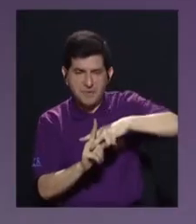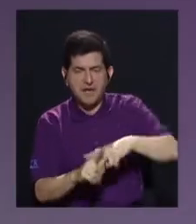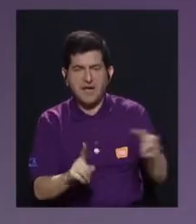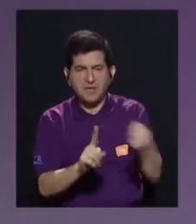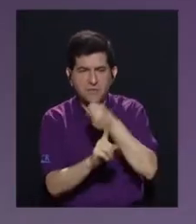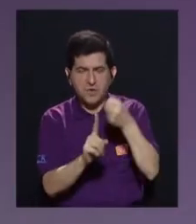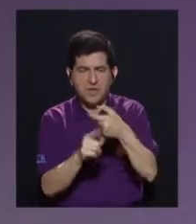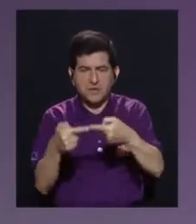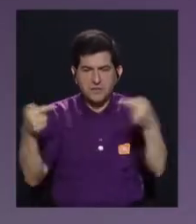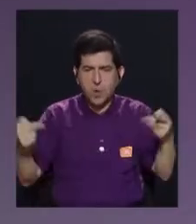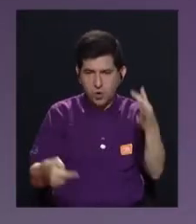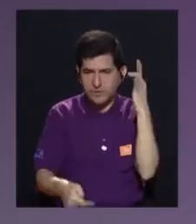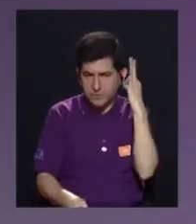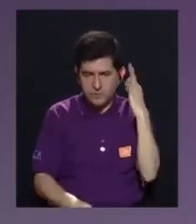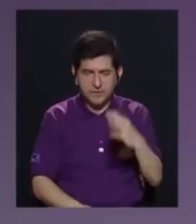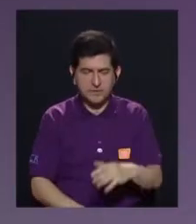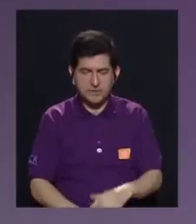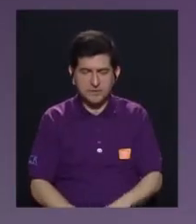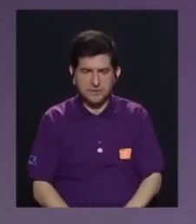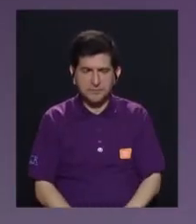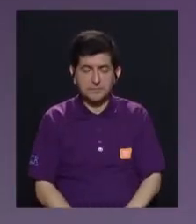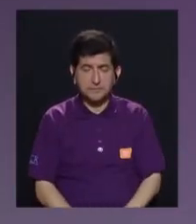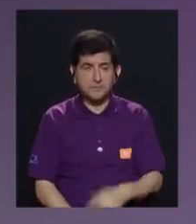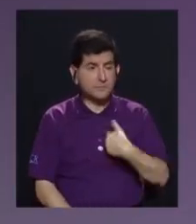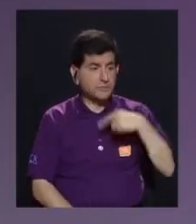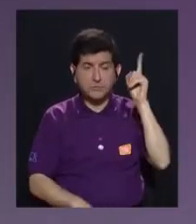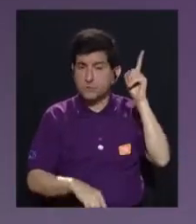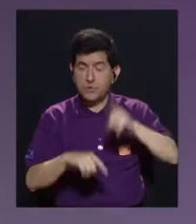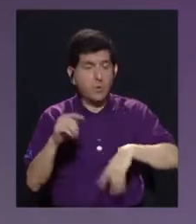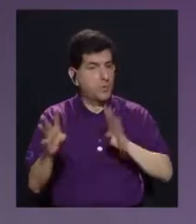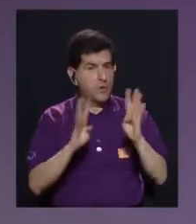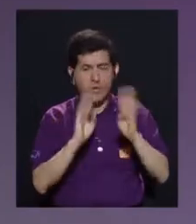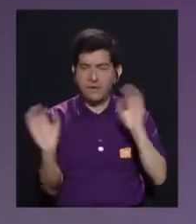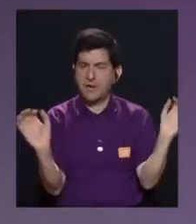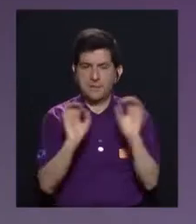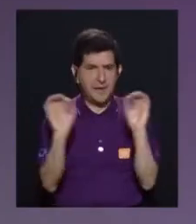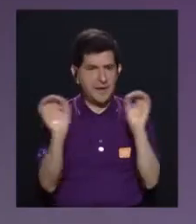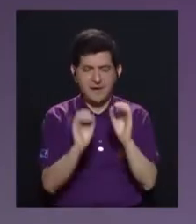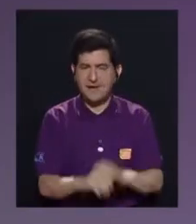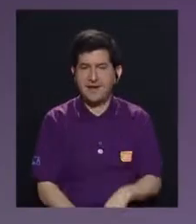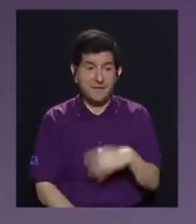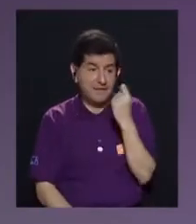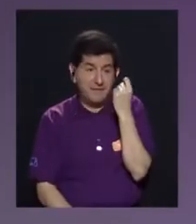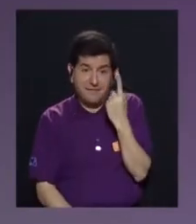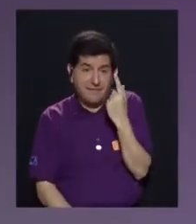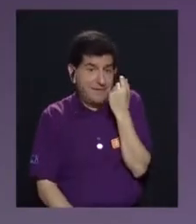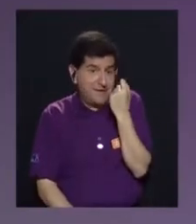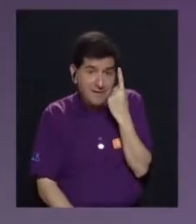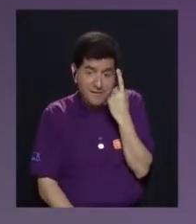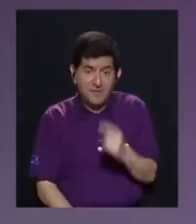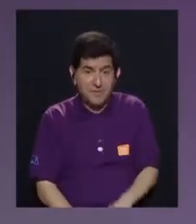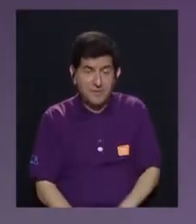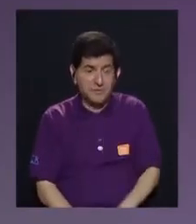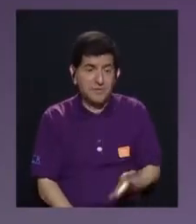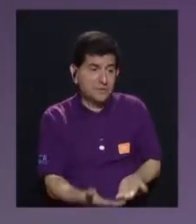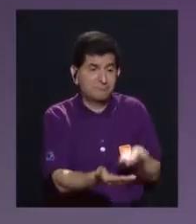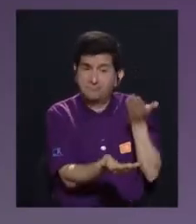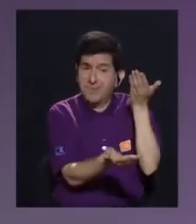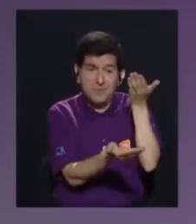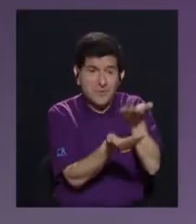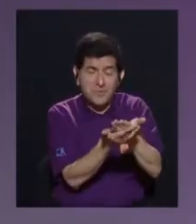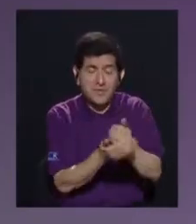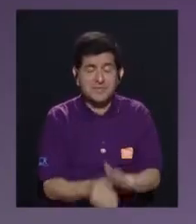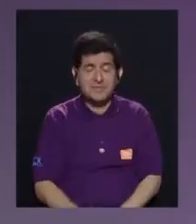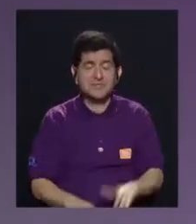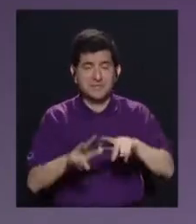violenta sobre las mujeres yo no me puedo referir para nada a la interpretación de lo que lo que ha planteado el